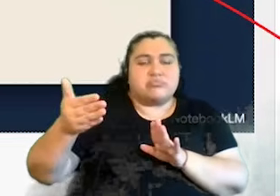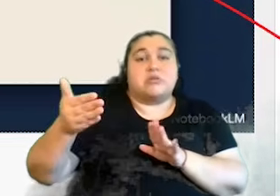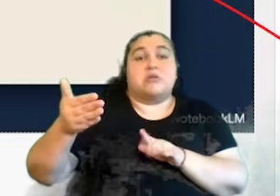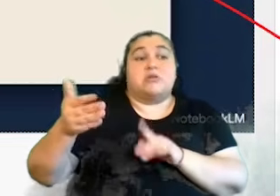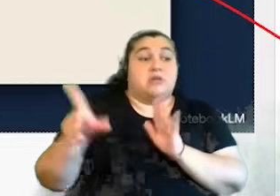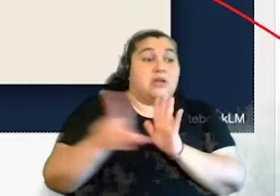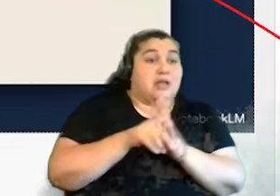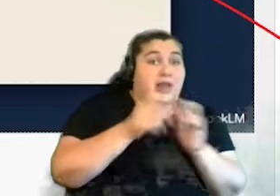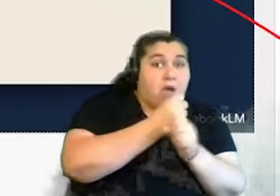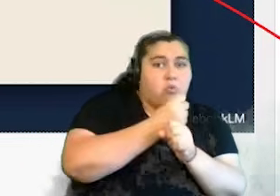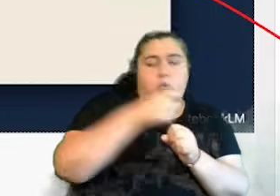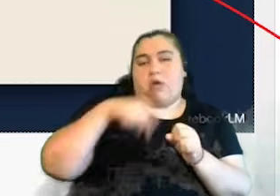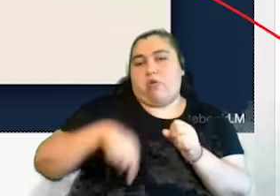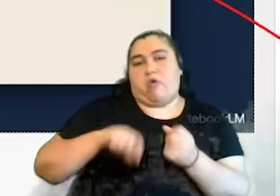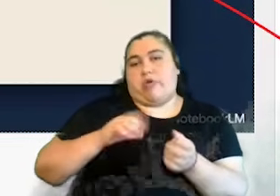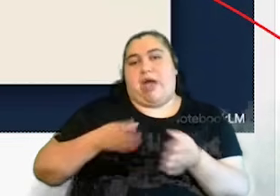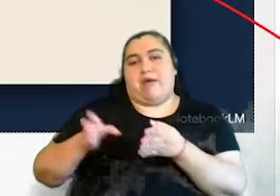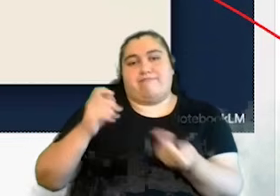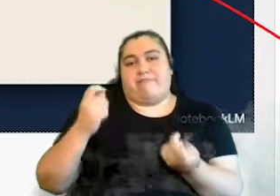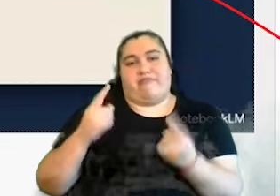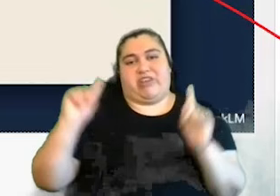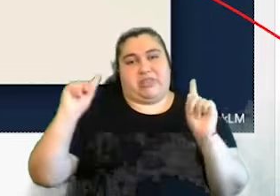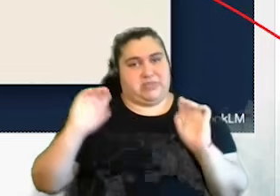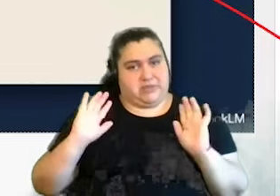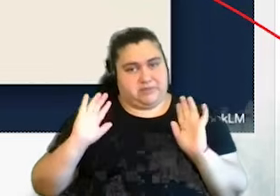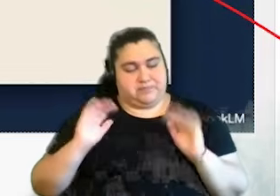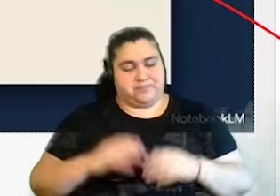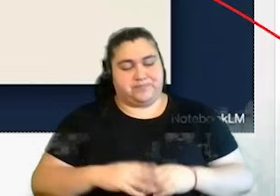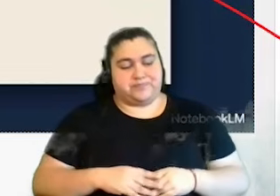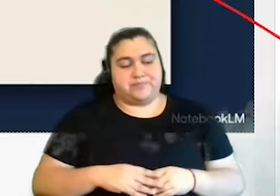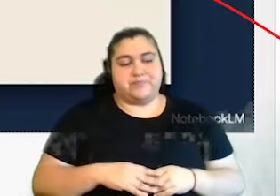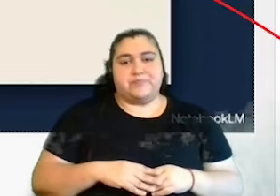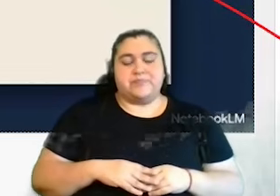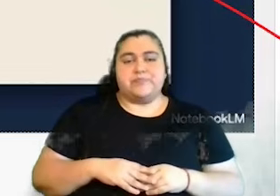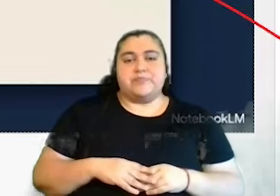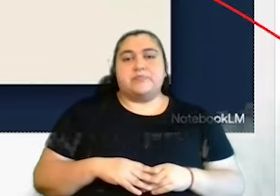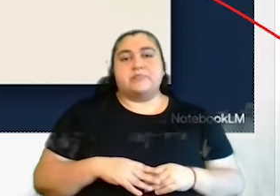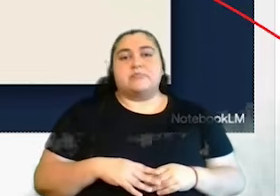eso cambia. Y otra de las introducciones bastante